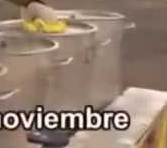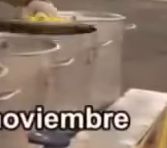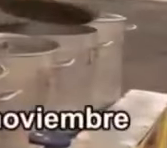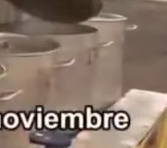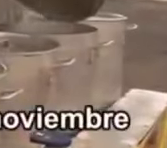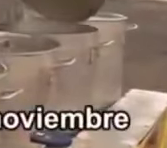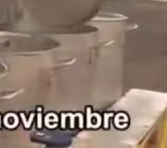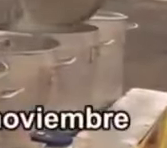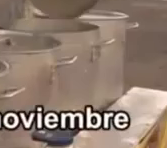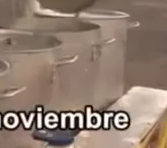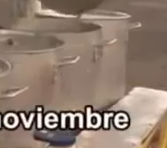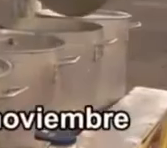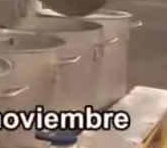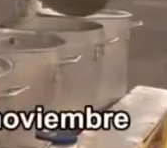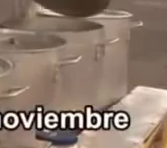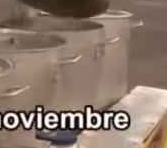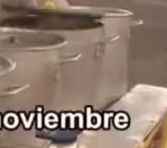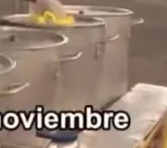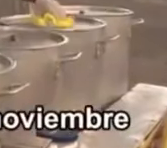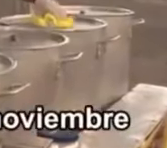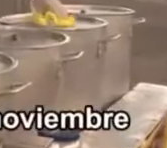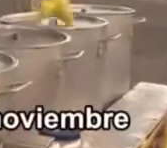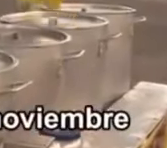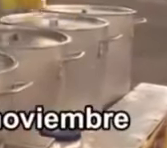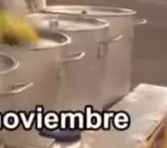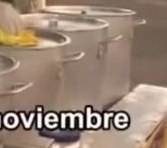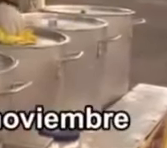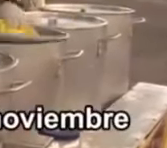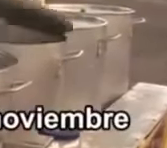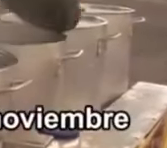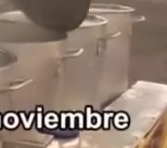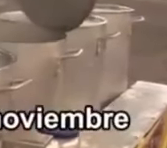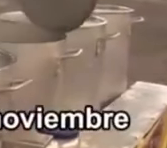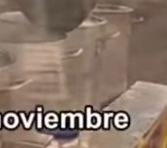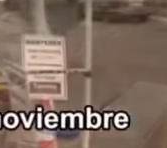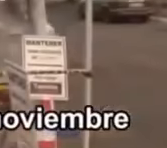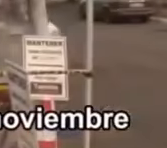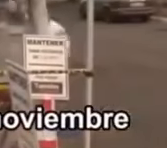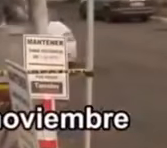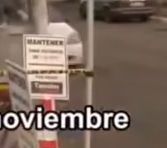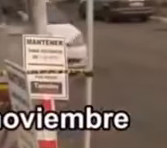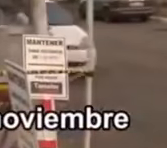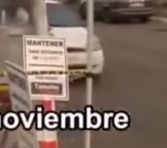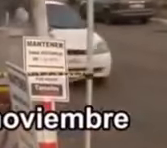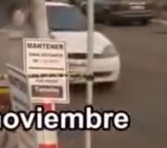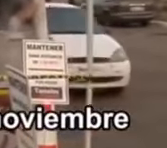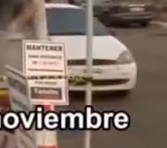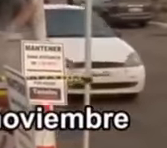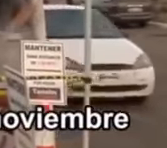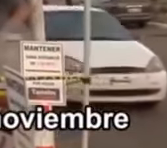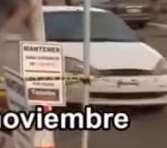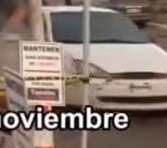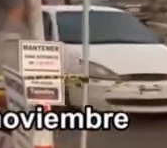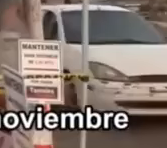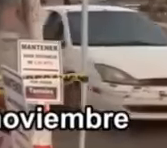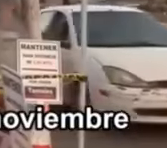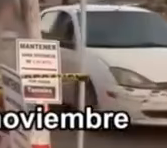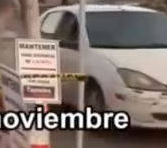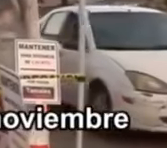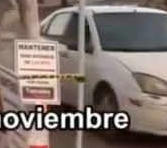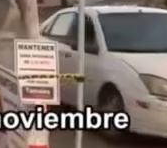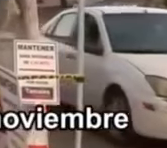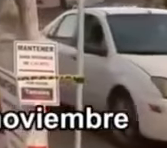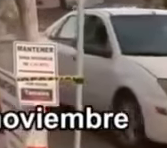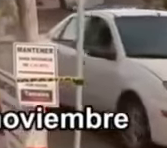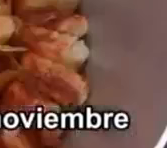para comer o cenar. Lo esperamos de lunes a sábado a partir de las 5 de la tarde para que disfrute los